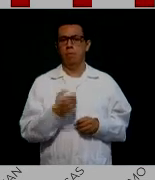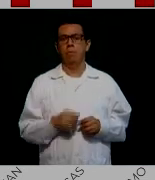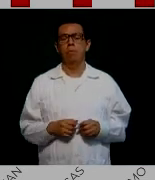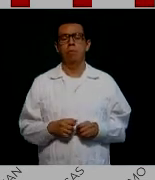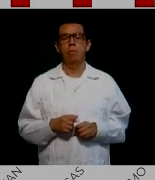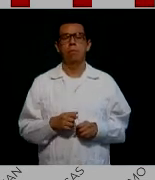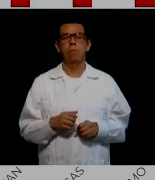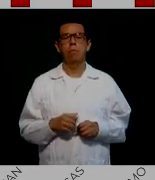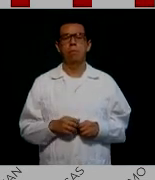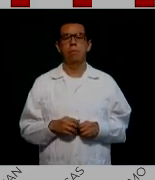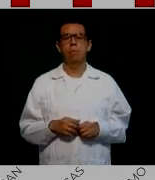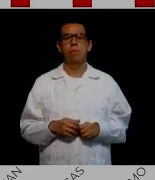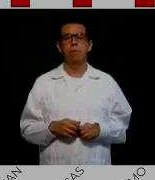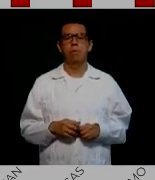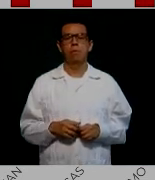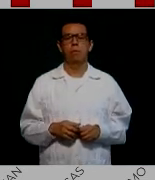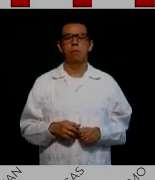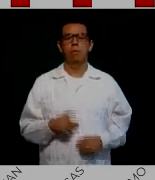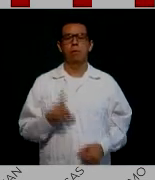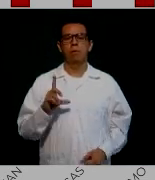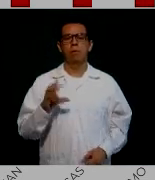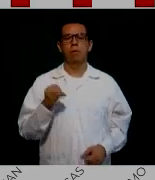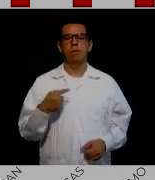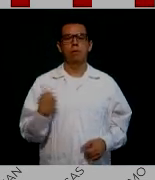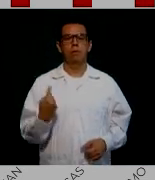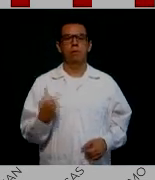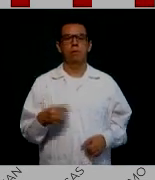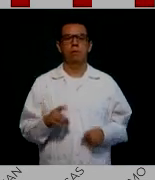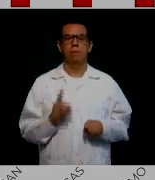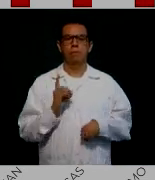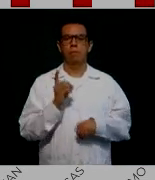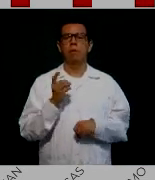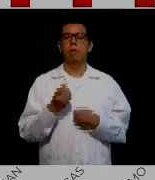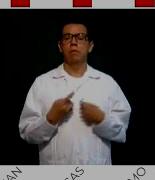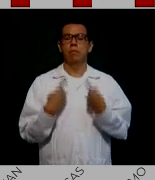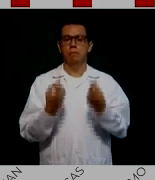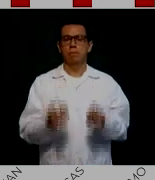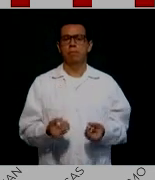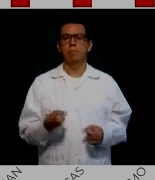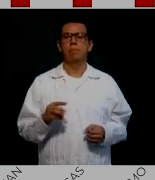combustible, y las que están dando más económico, como ya habíamos